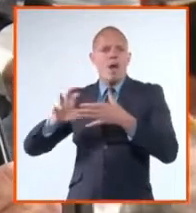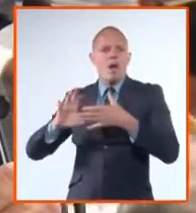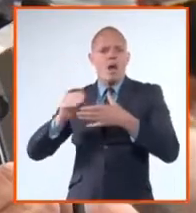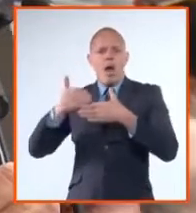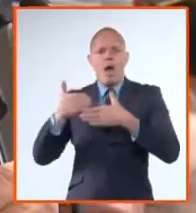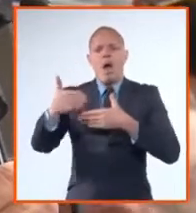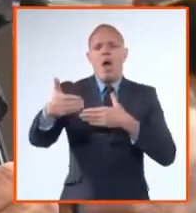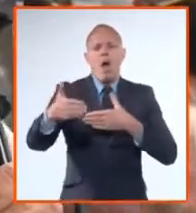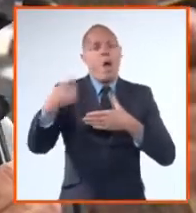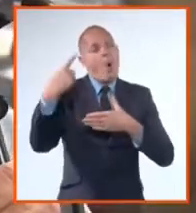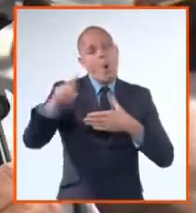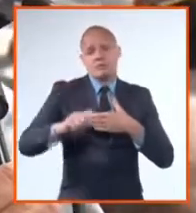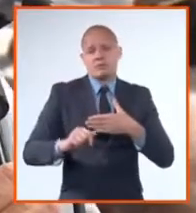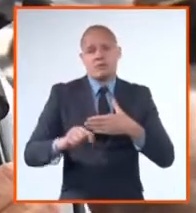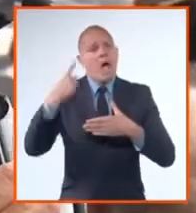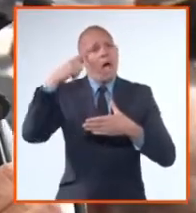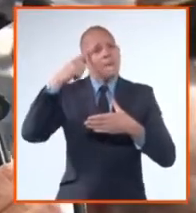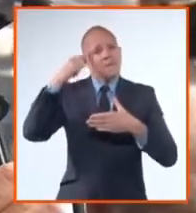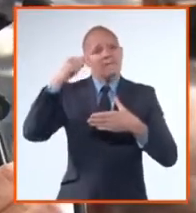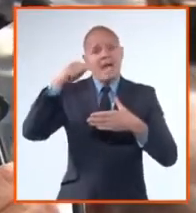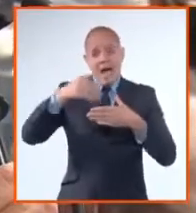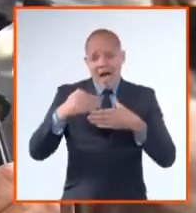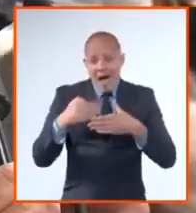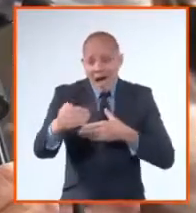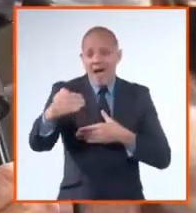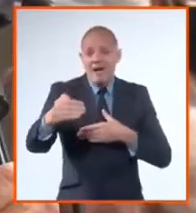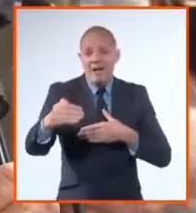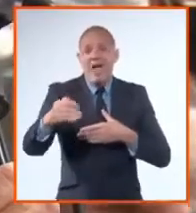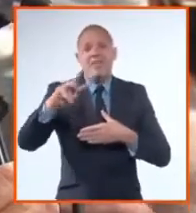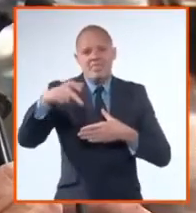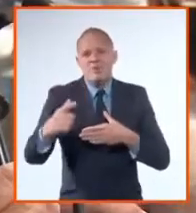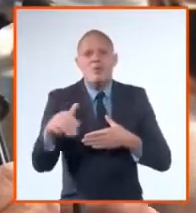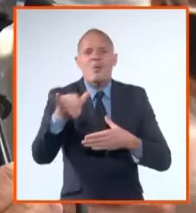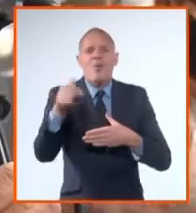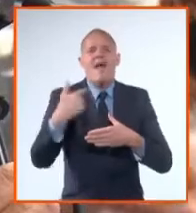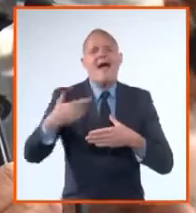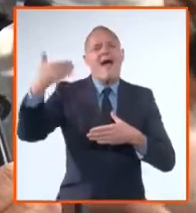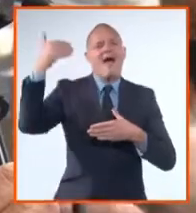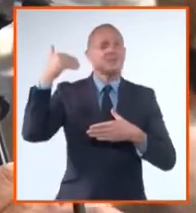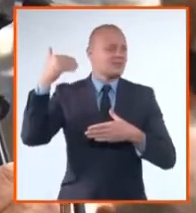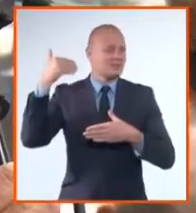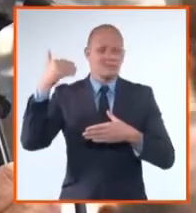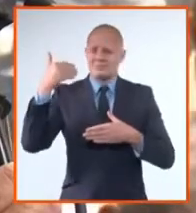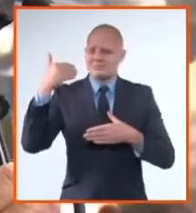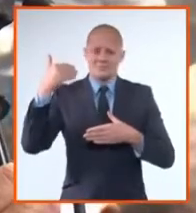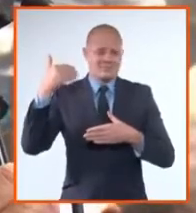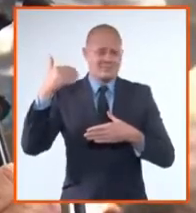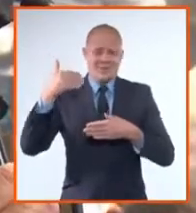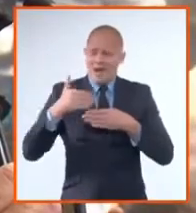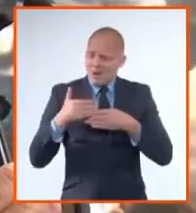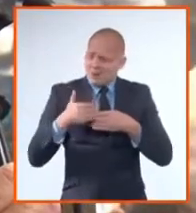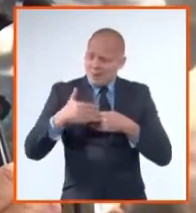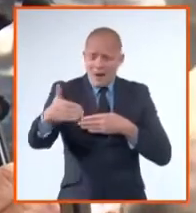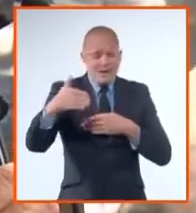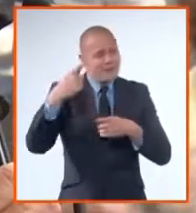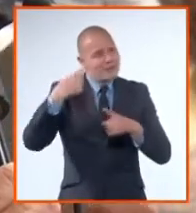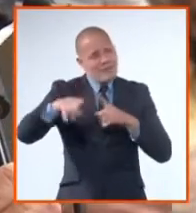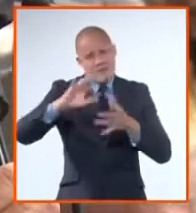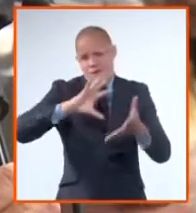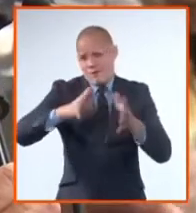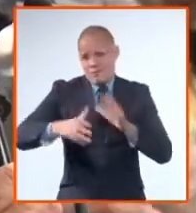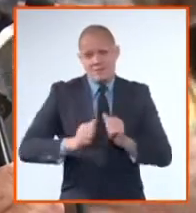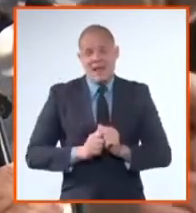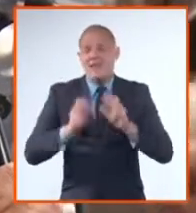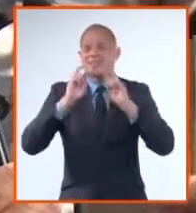que sabremos y otras que a lo mejor no las encontremos nunca. Y hay un reto entonces en el sistema de